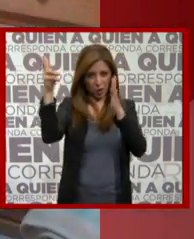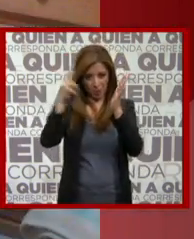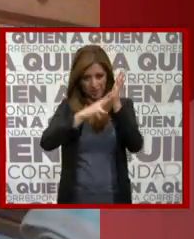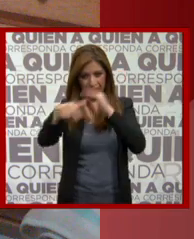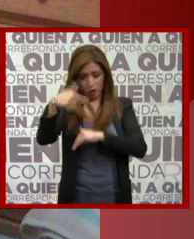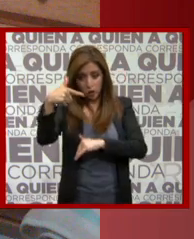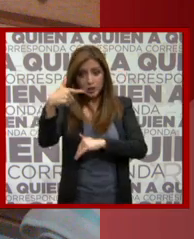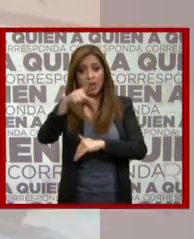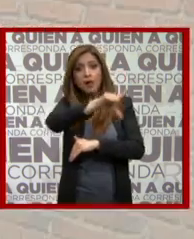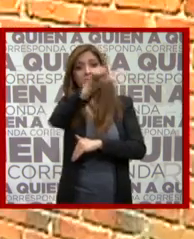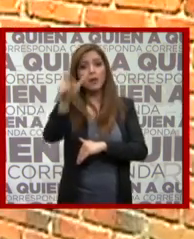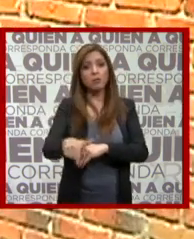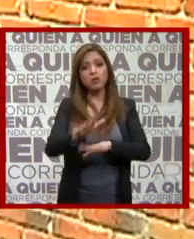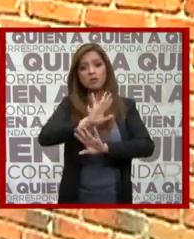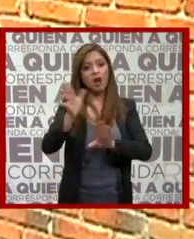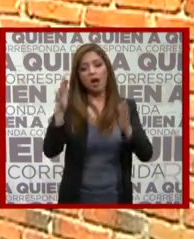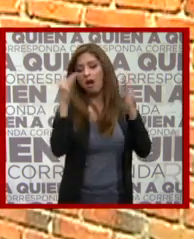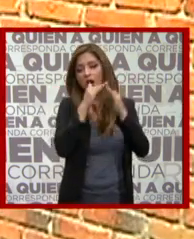tiempo dejó de habitarla. Dada